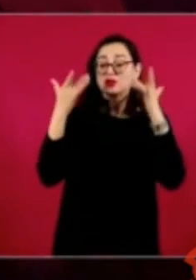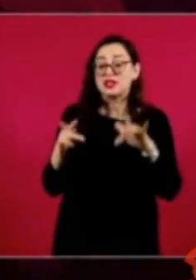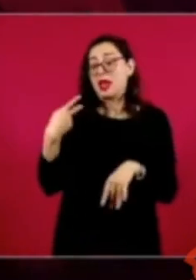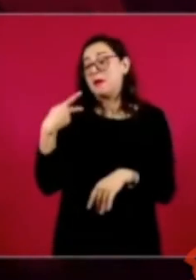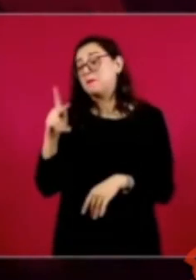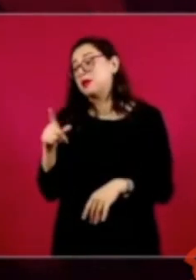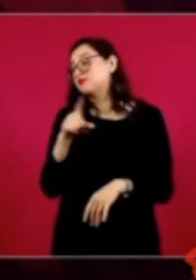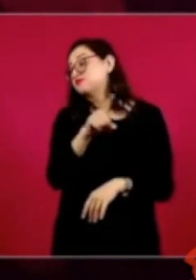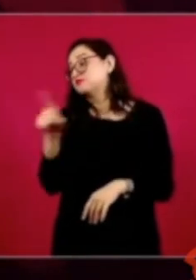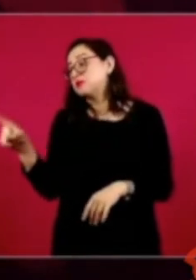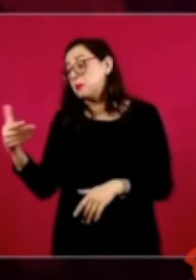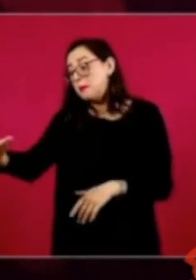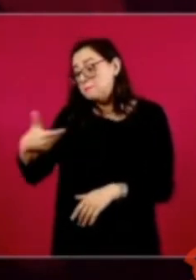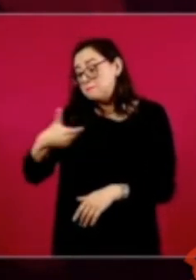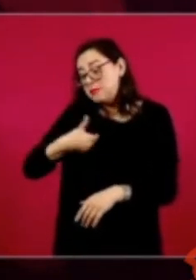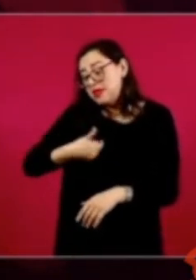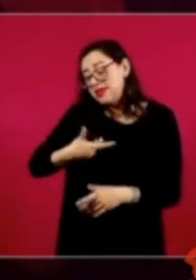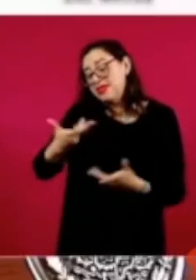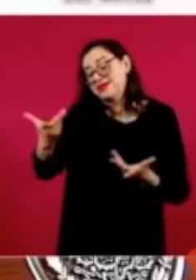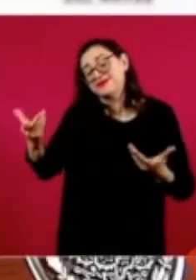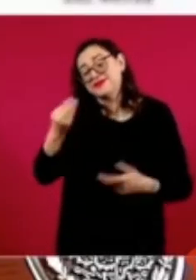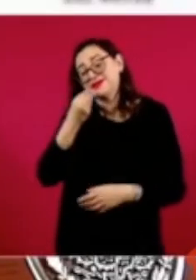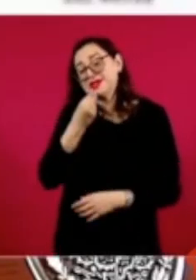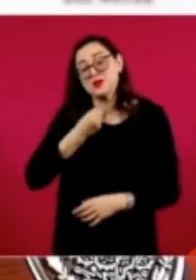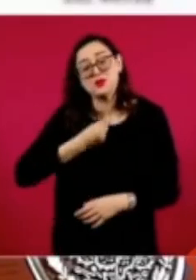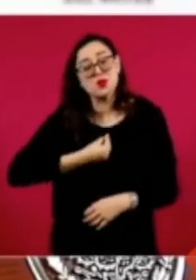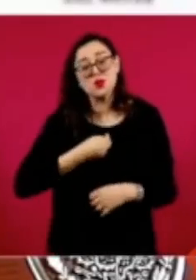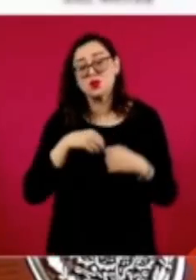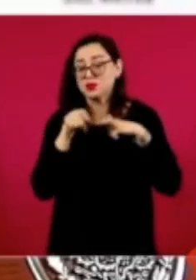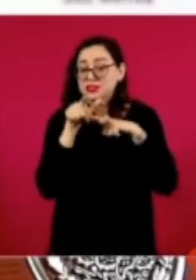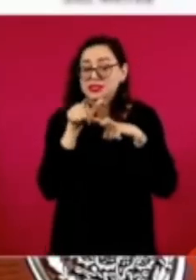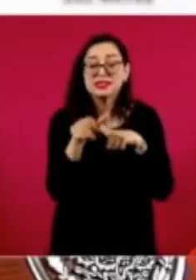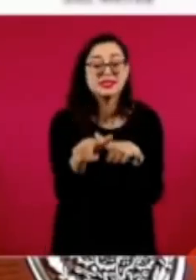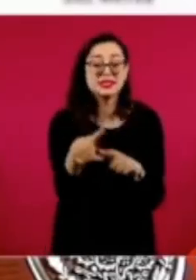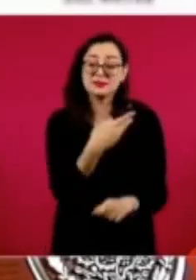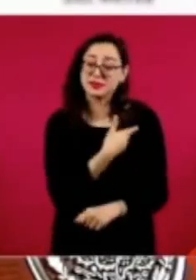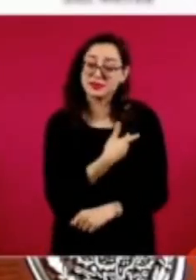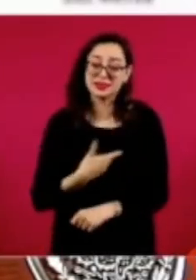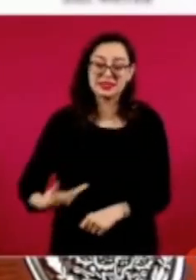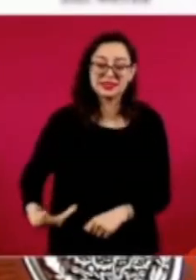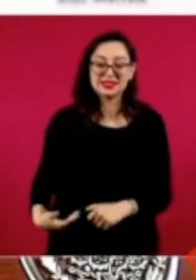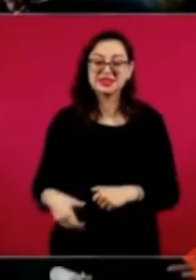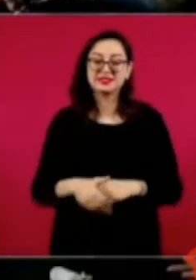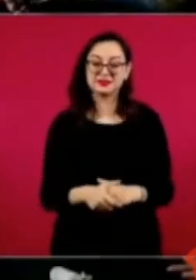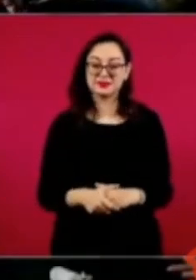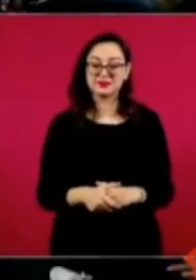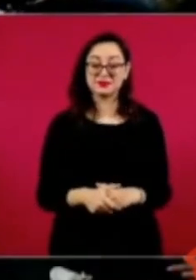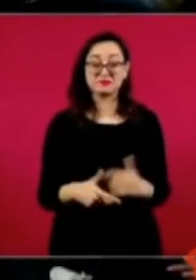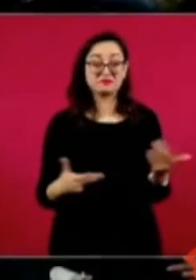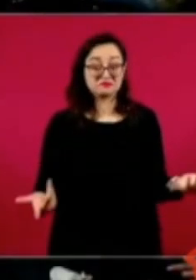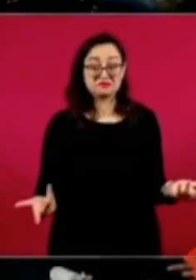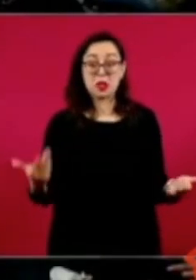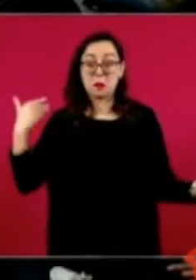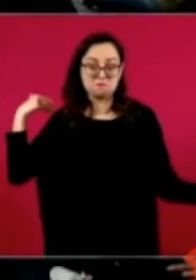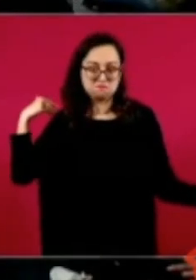voy a seguir adelante. Pero todo eso, o sea, está relacionado